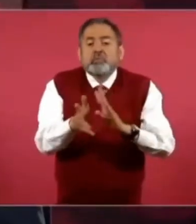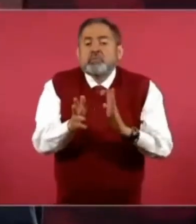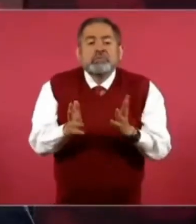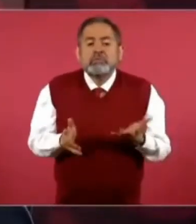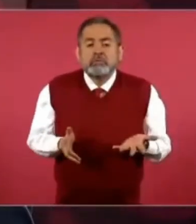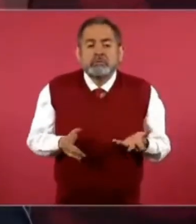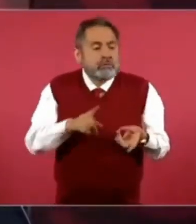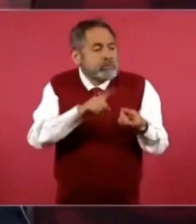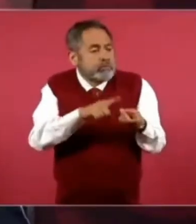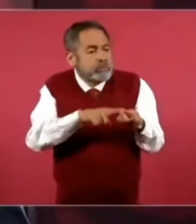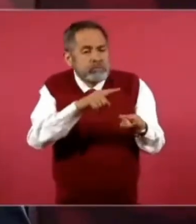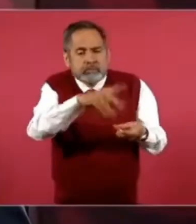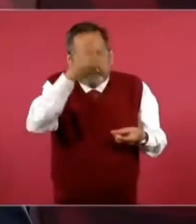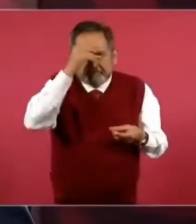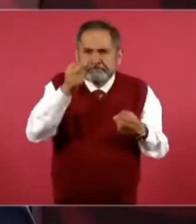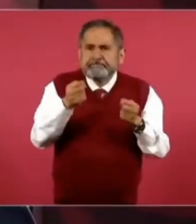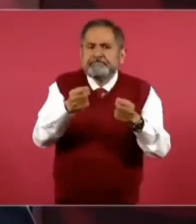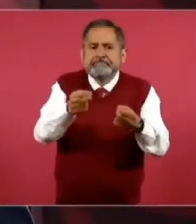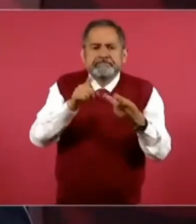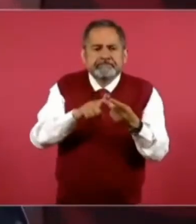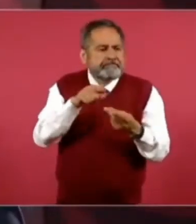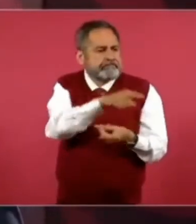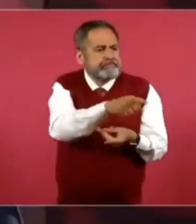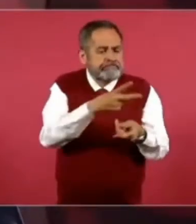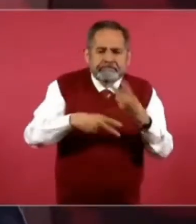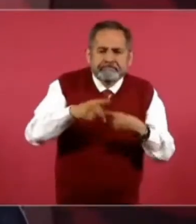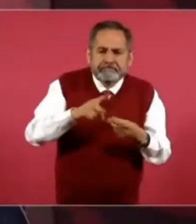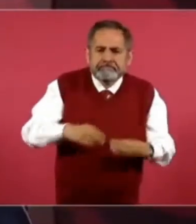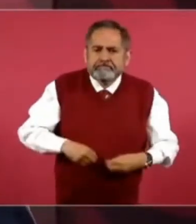¿de dónde es el piloto?